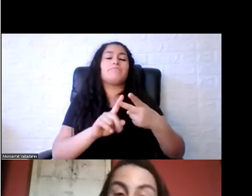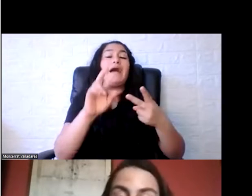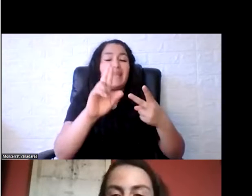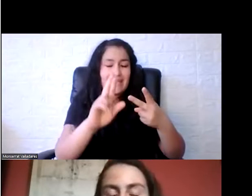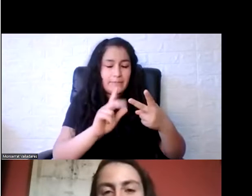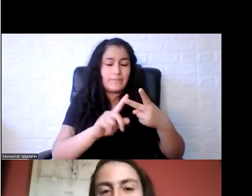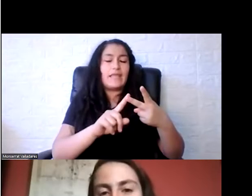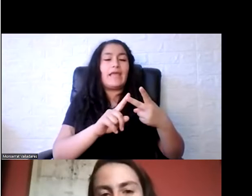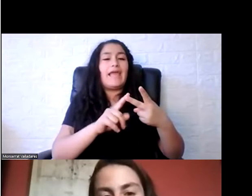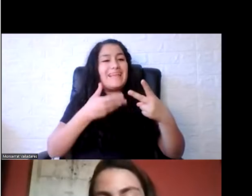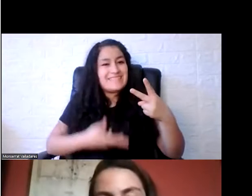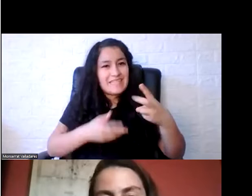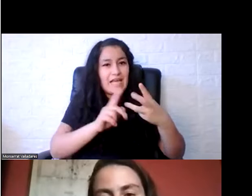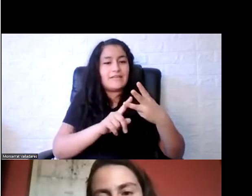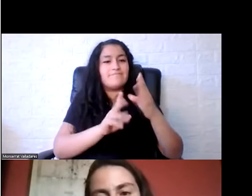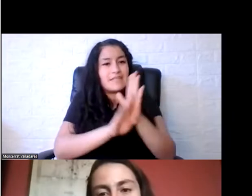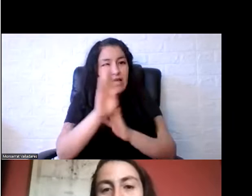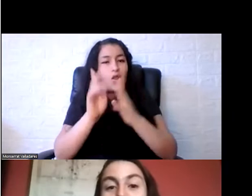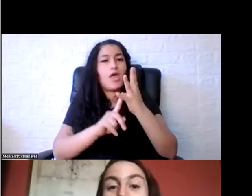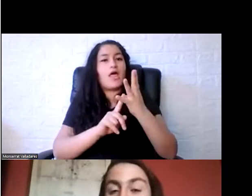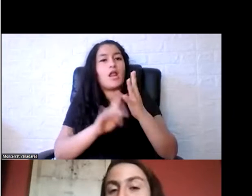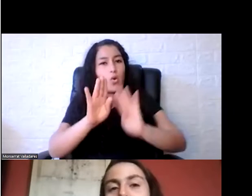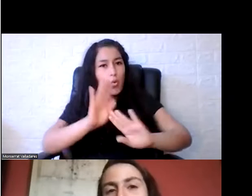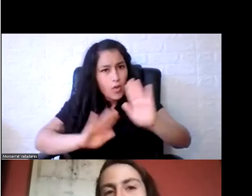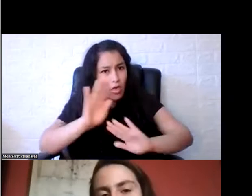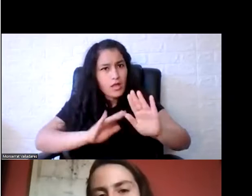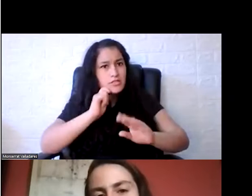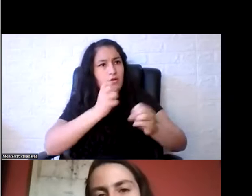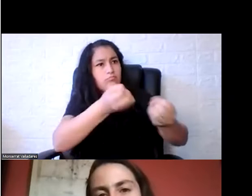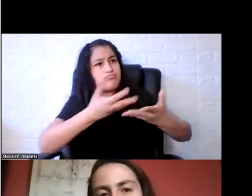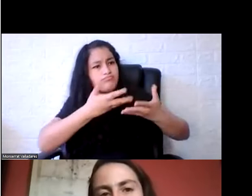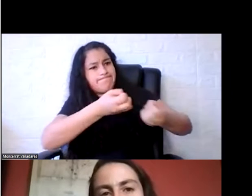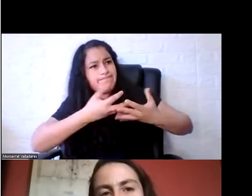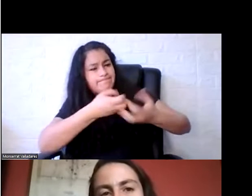relación, cuidar, que son como las palabras claves con las que hemos crecido, ¿no es cierto?